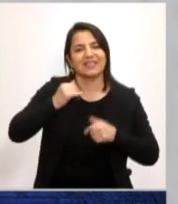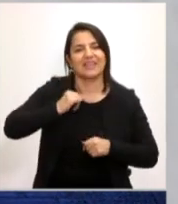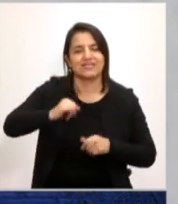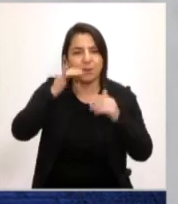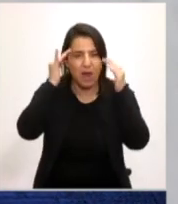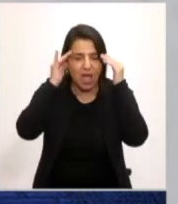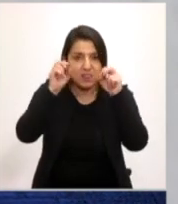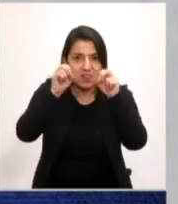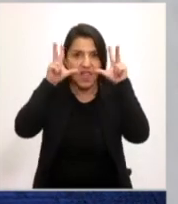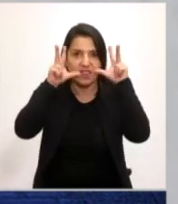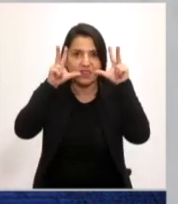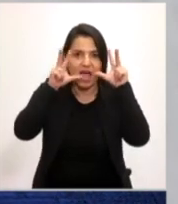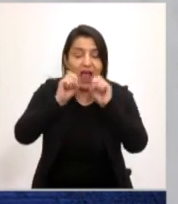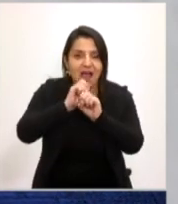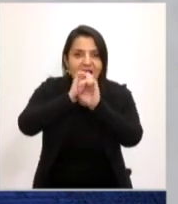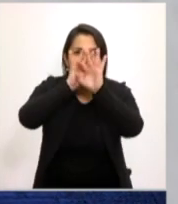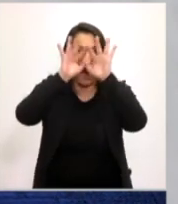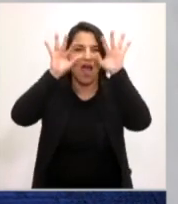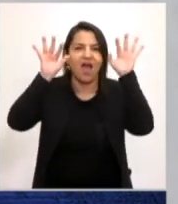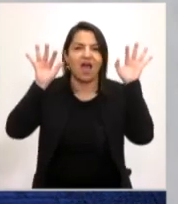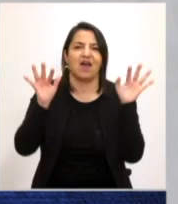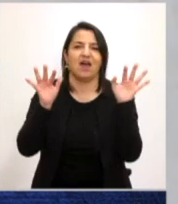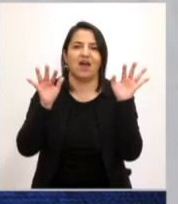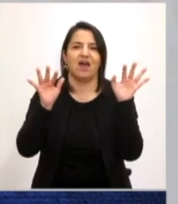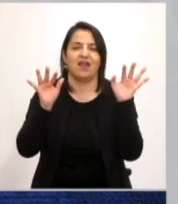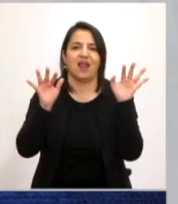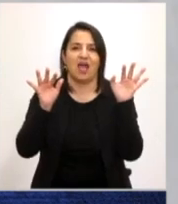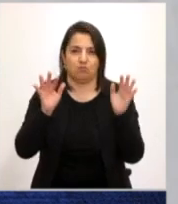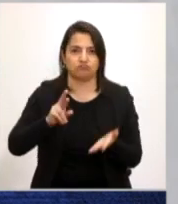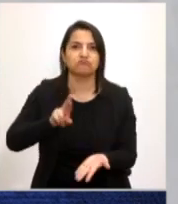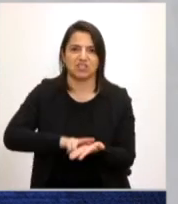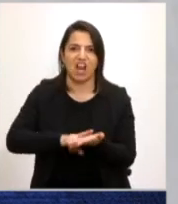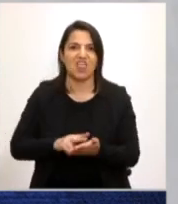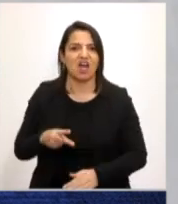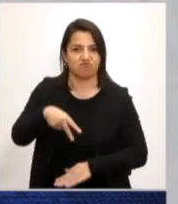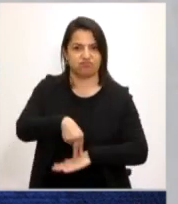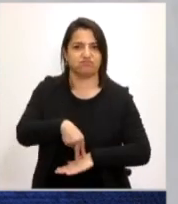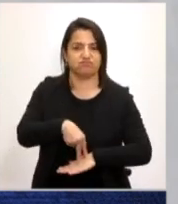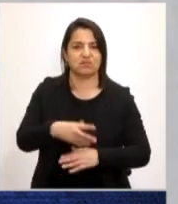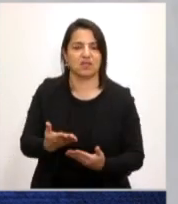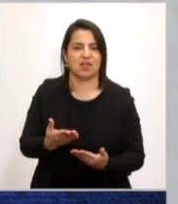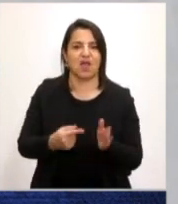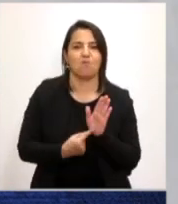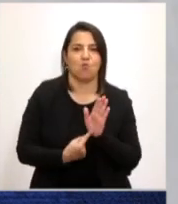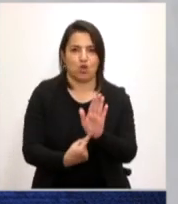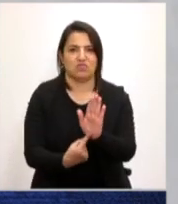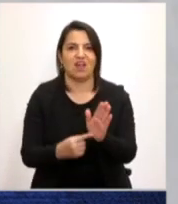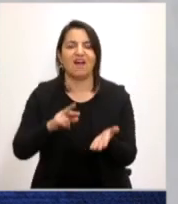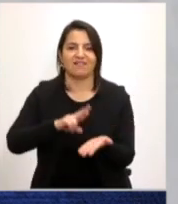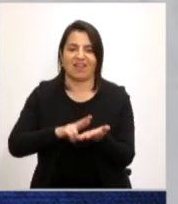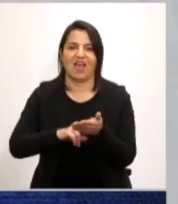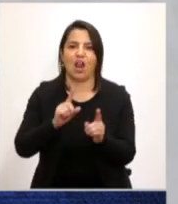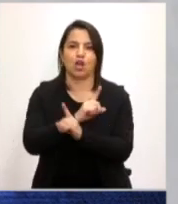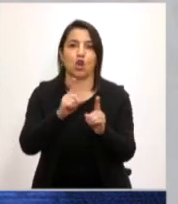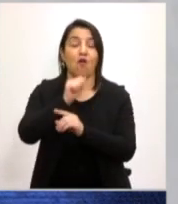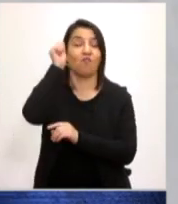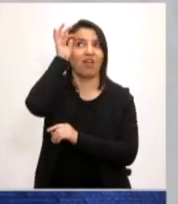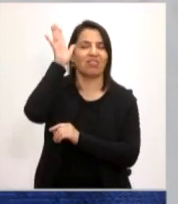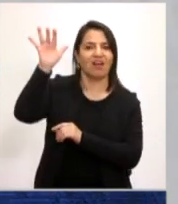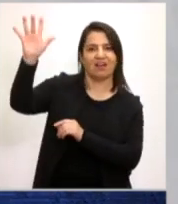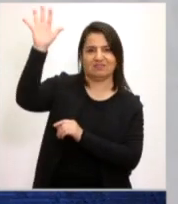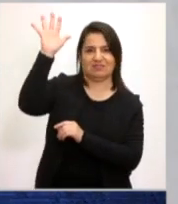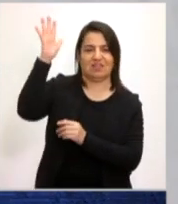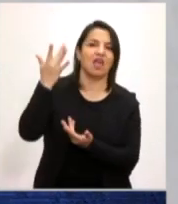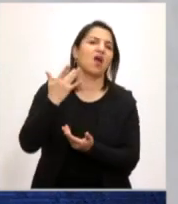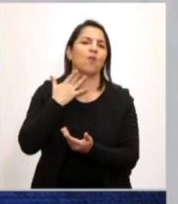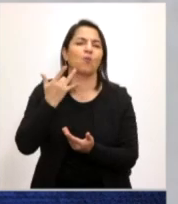atenta, lúcida y con los pies puestos en la tierra para ser un reflejo de lo real y no de la fantasía. Ya que